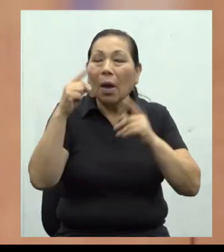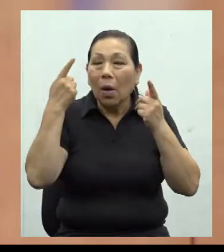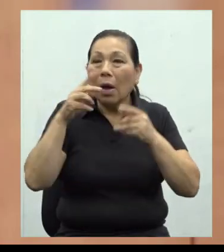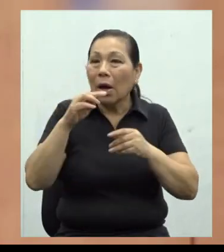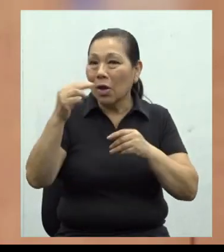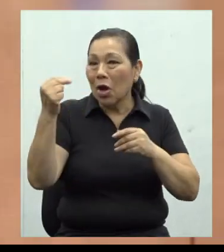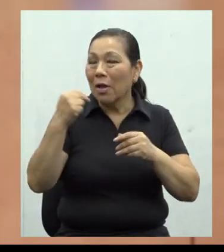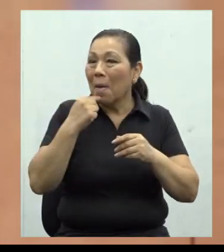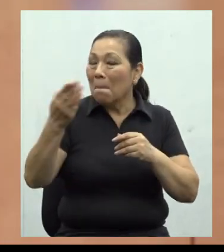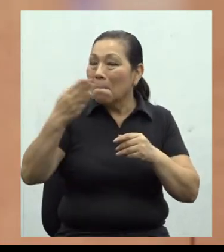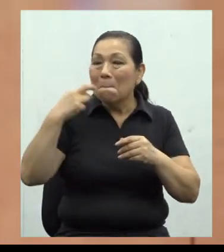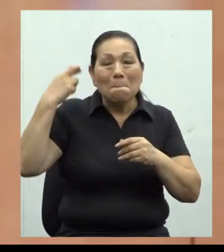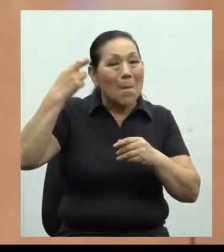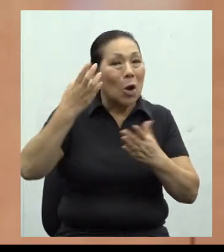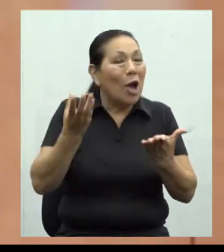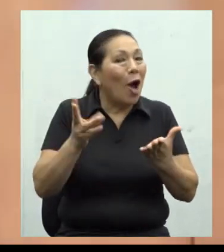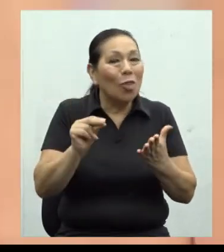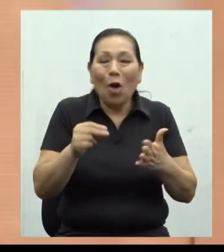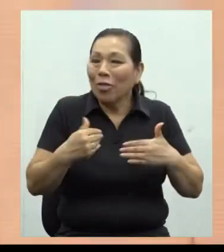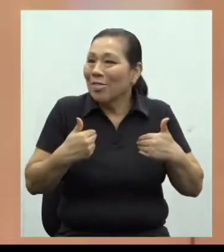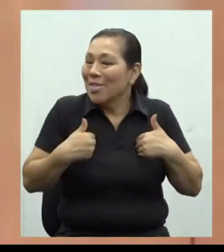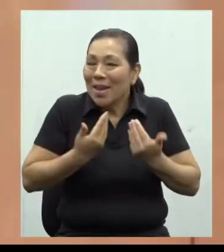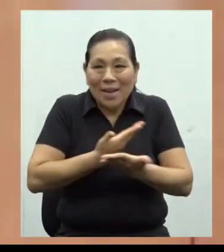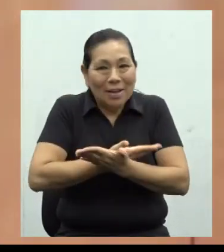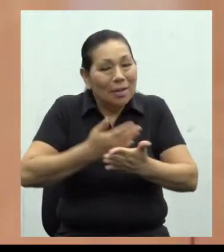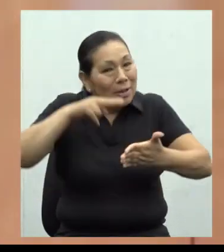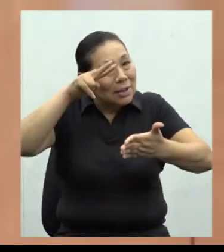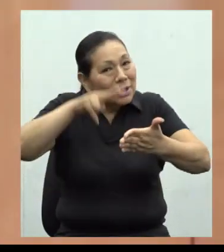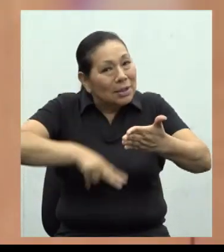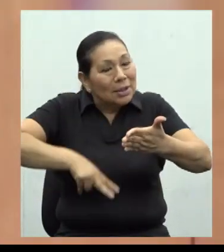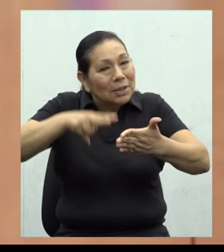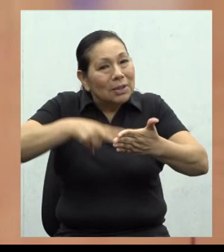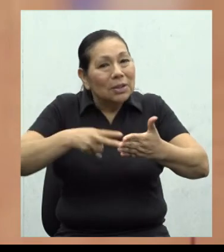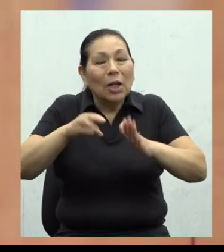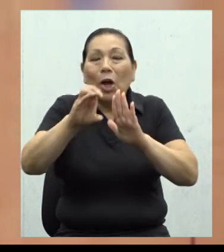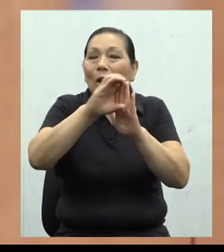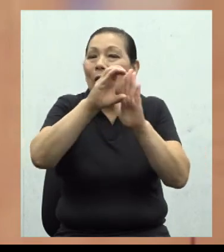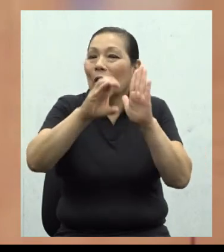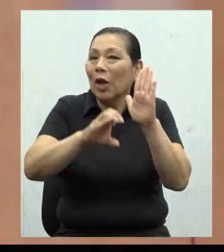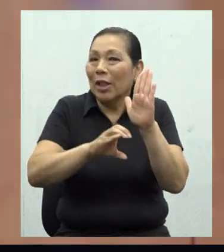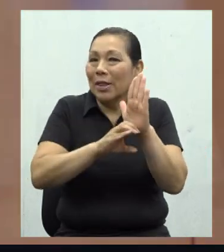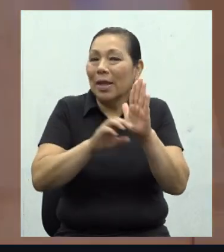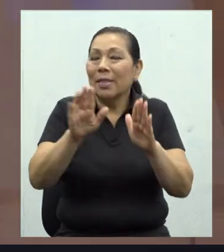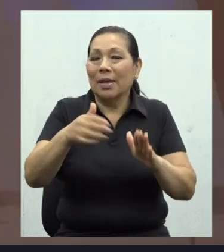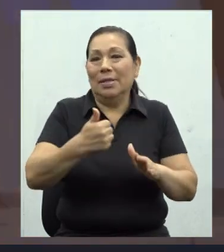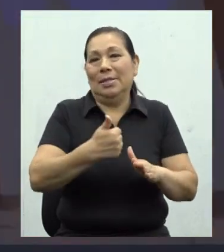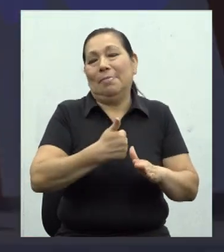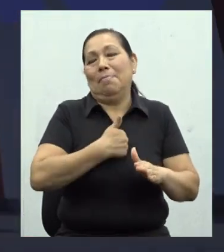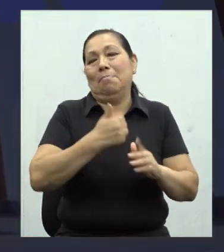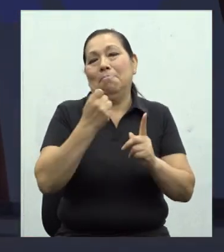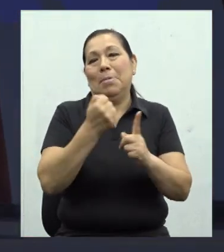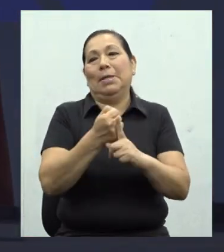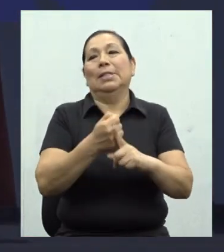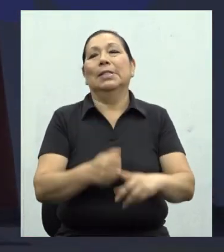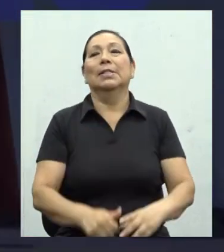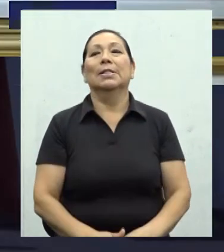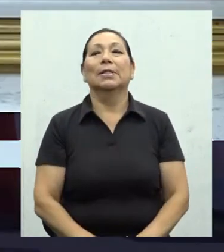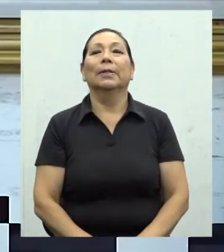de naturaleza política y que no le corresponde revisar la constitucionalidad del mismo.